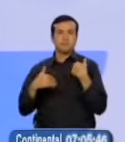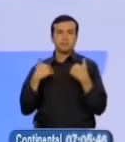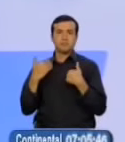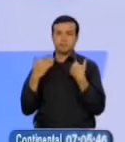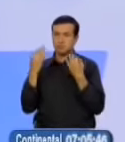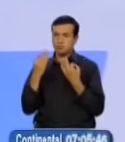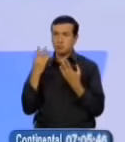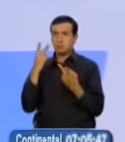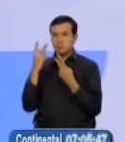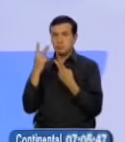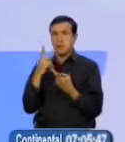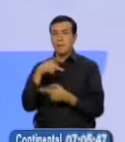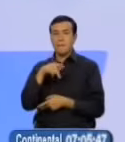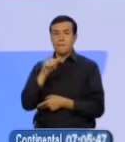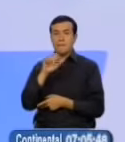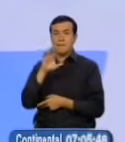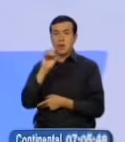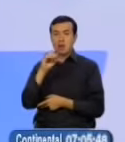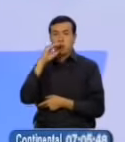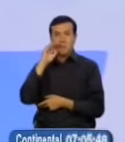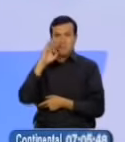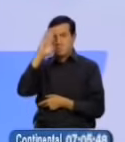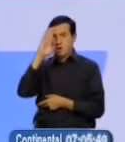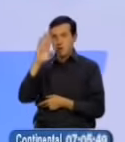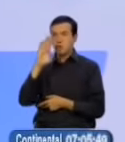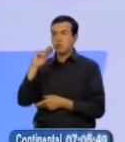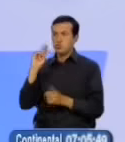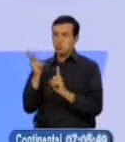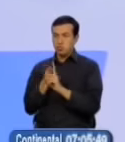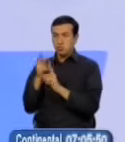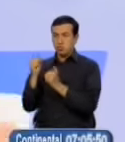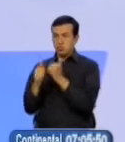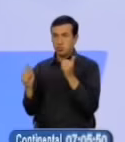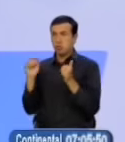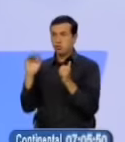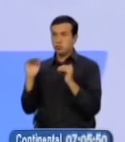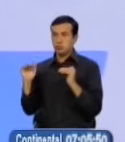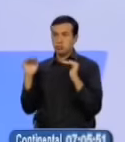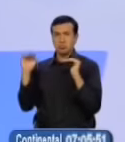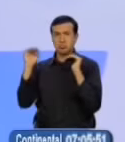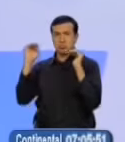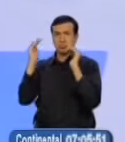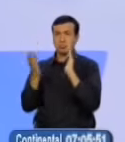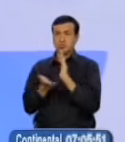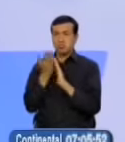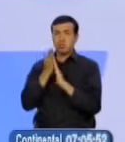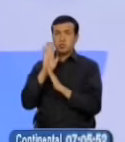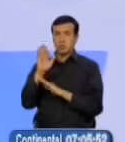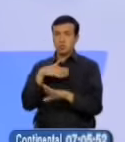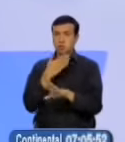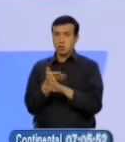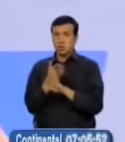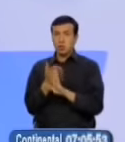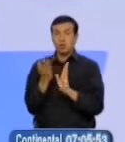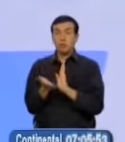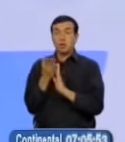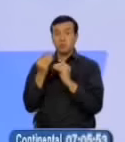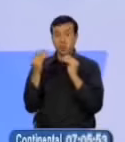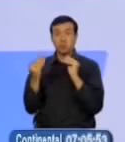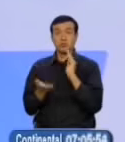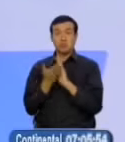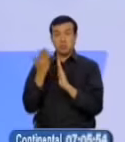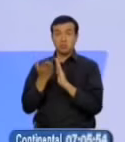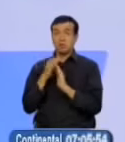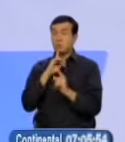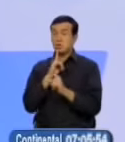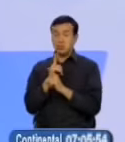la posibilidad de que Paco Moncayo esté en la segunda vuelta. Su crecimiento en estas pocas semanas a partir de su presentación ha sido muy importante.